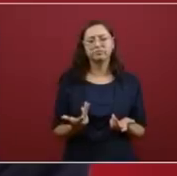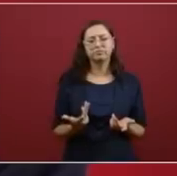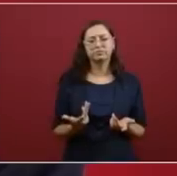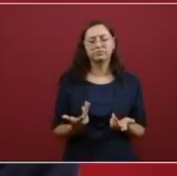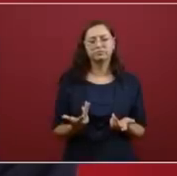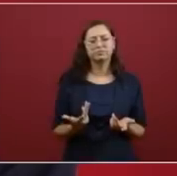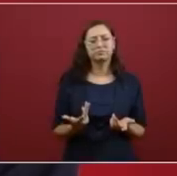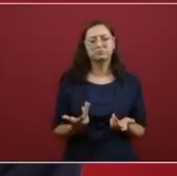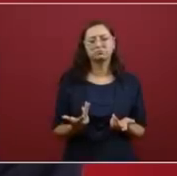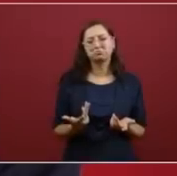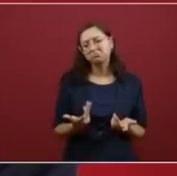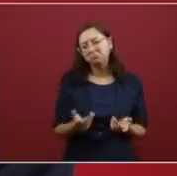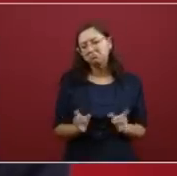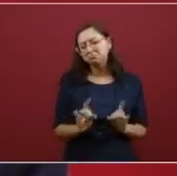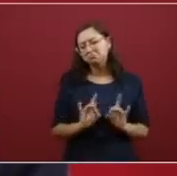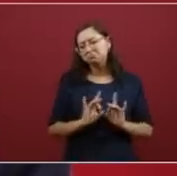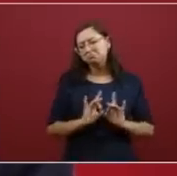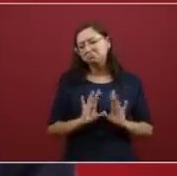haya